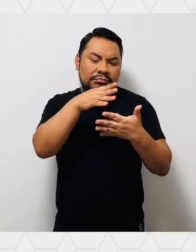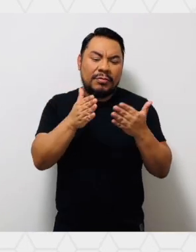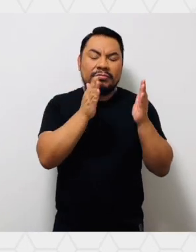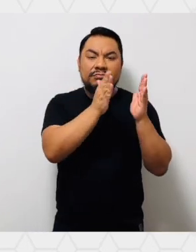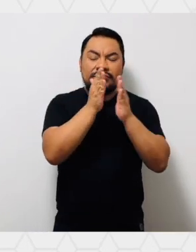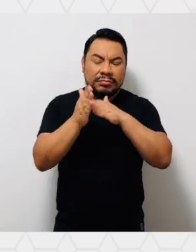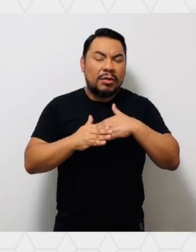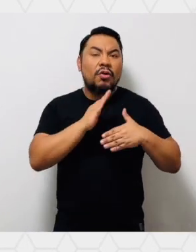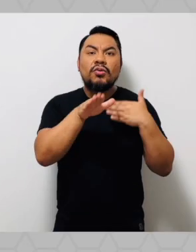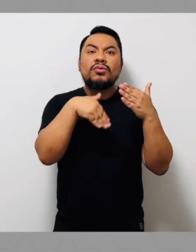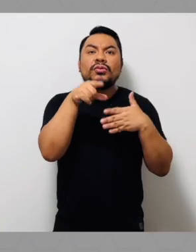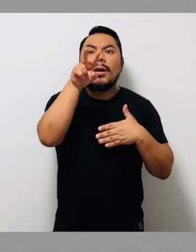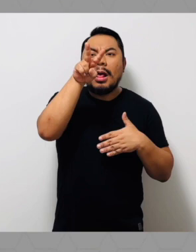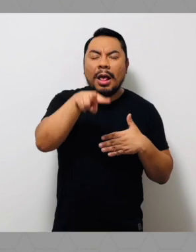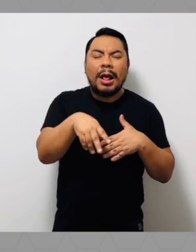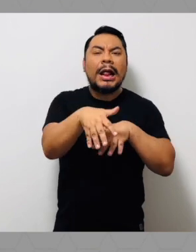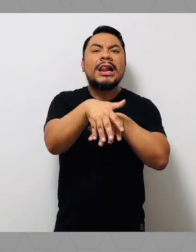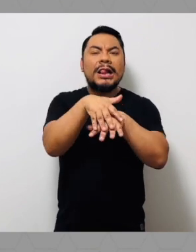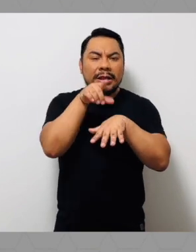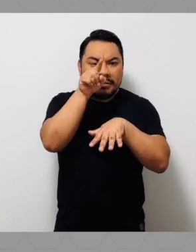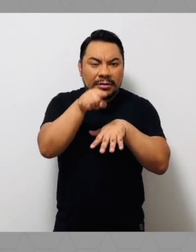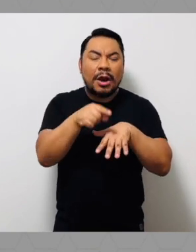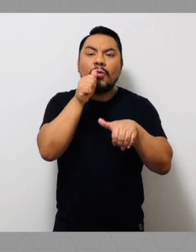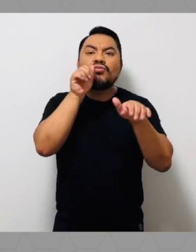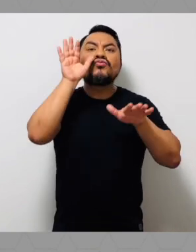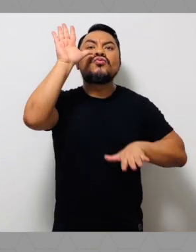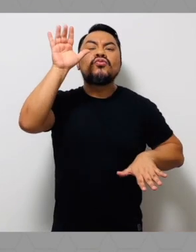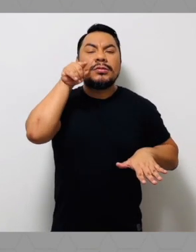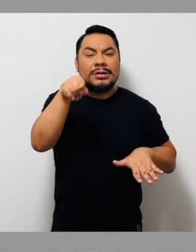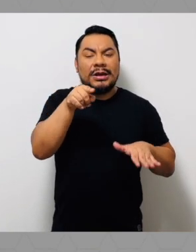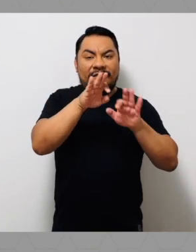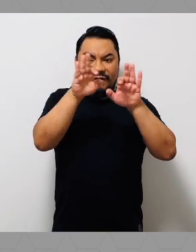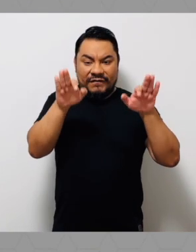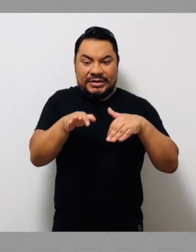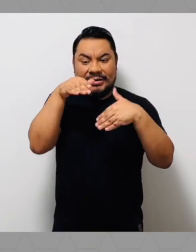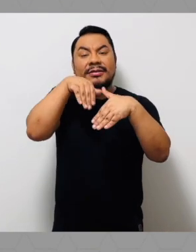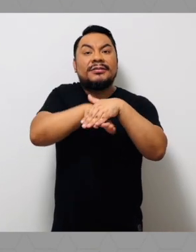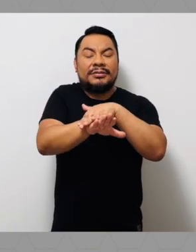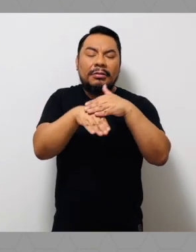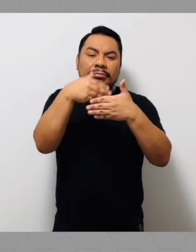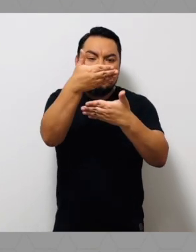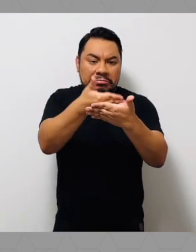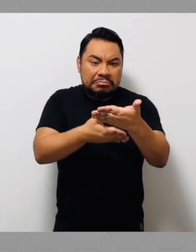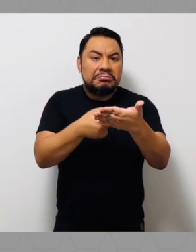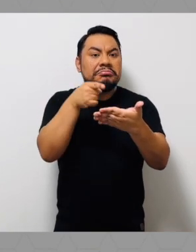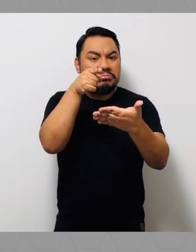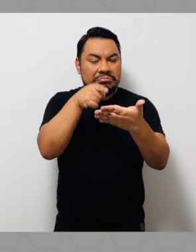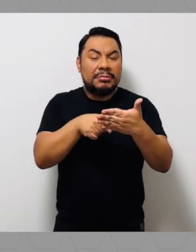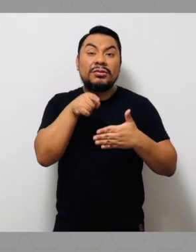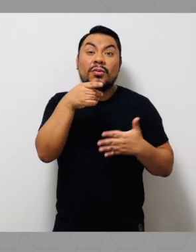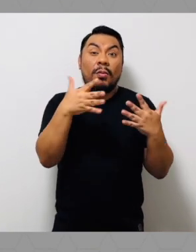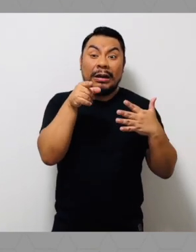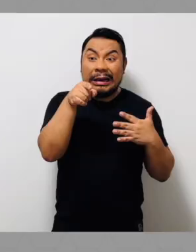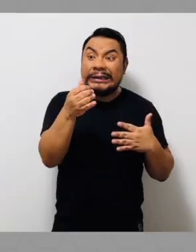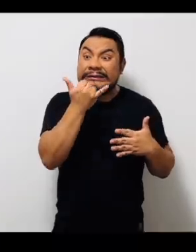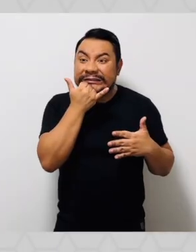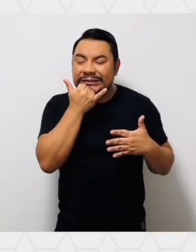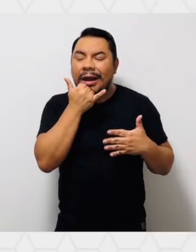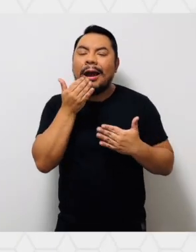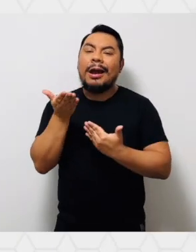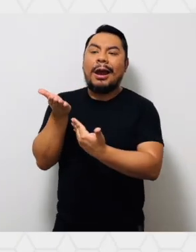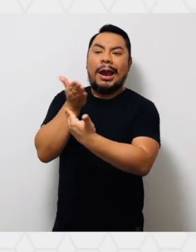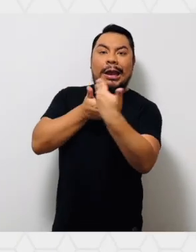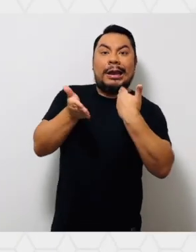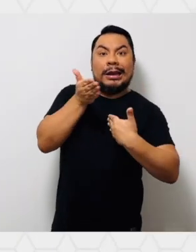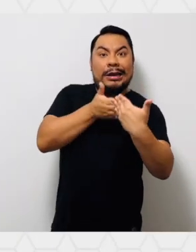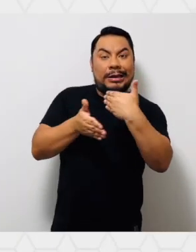el módulo y lee detenidamente la declaración jurada contenida en la ficha de postulación. De haber un error, podrás regresar